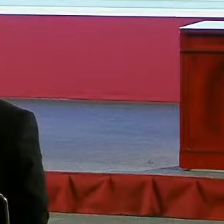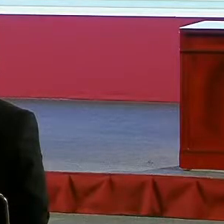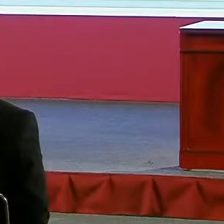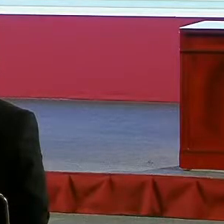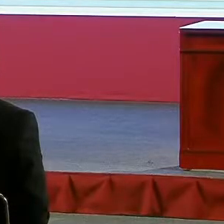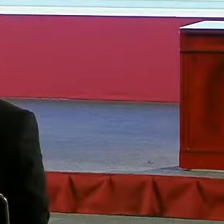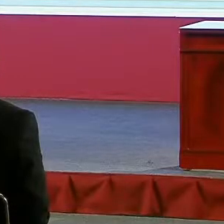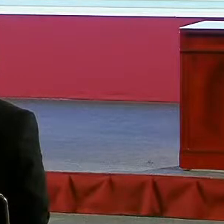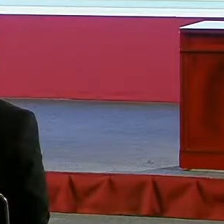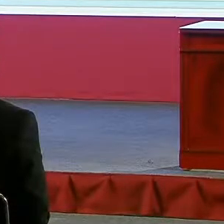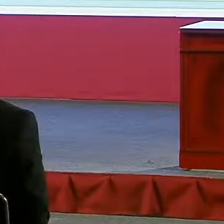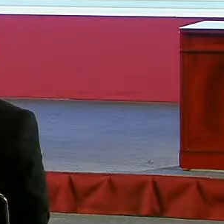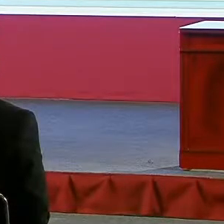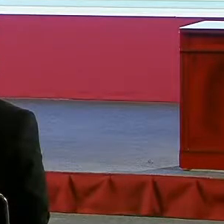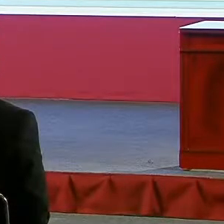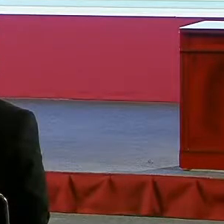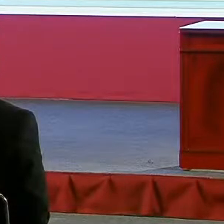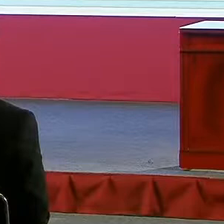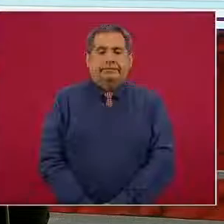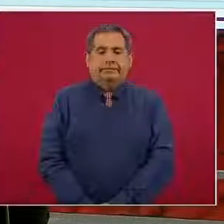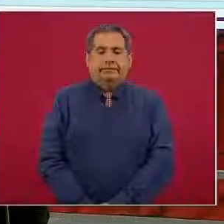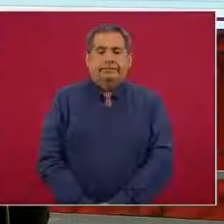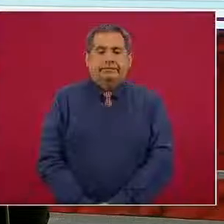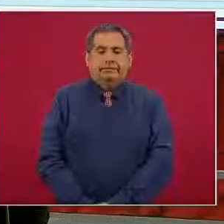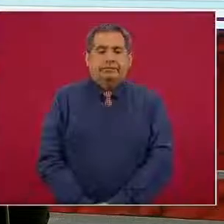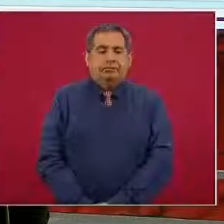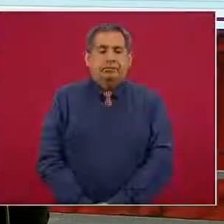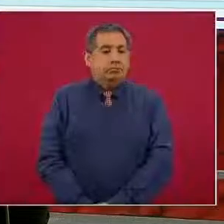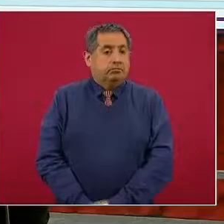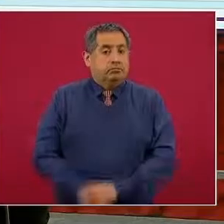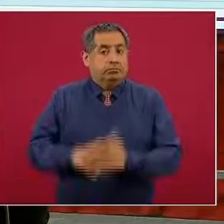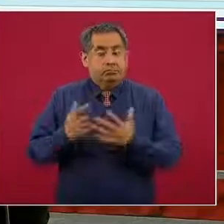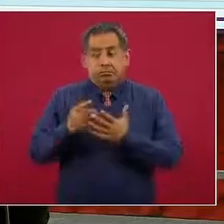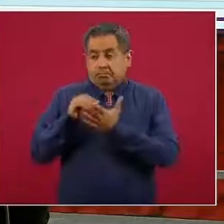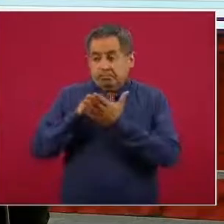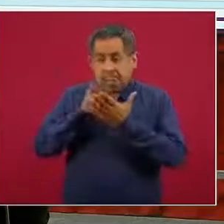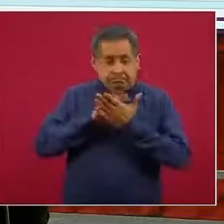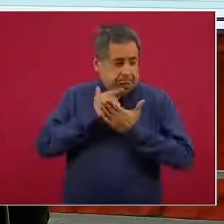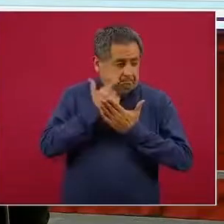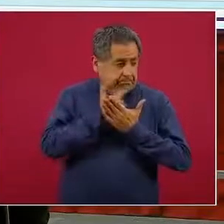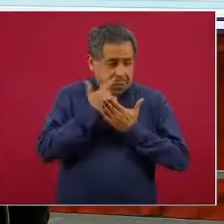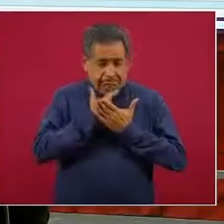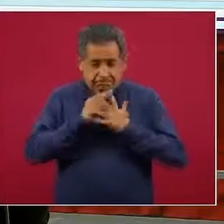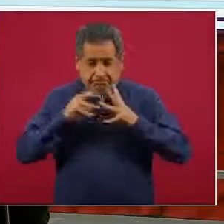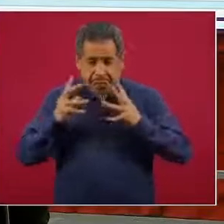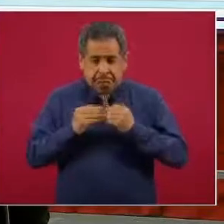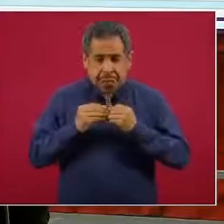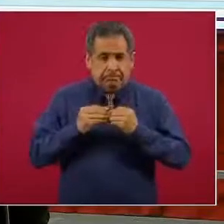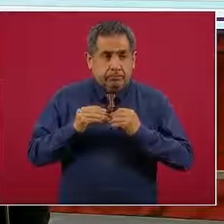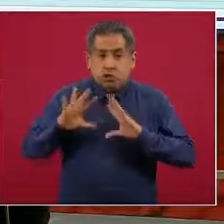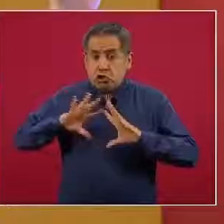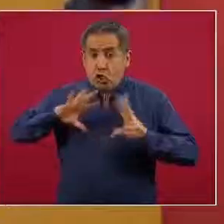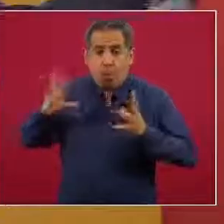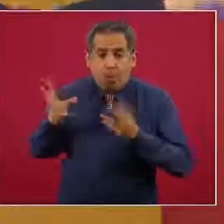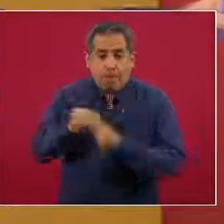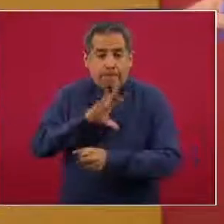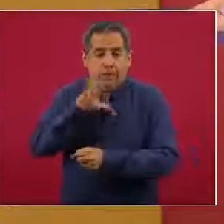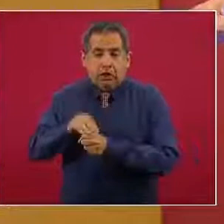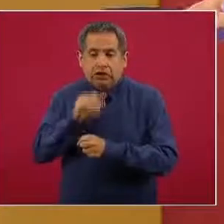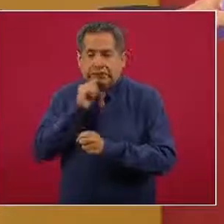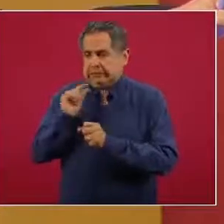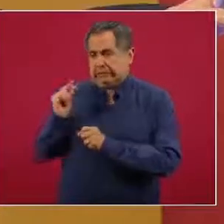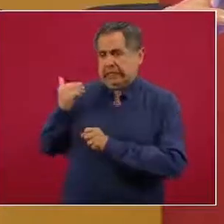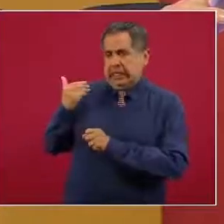porcentaje de positividad de la semana y los datos no son completos en las semanas